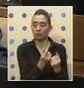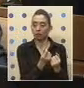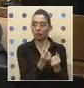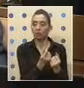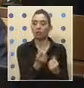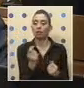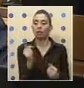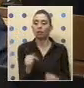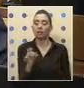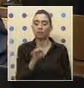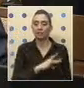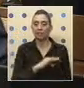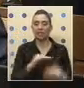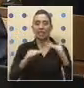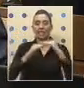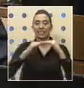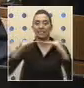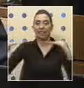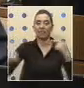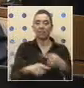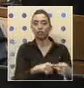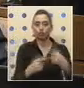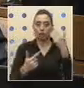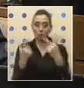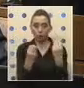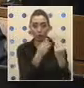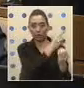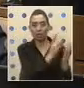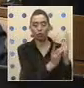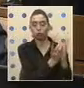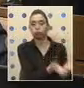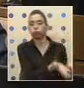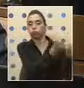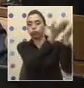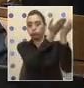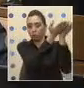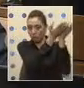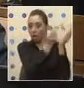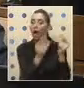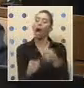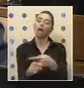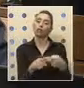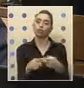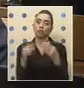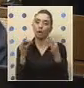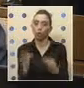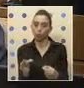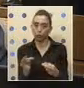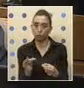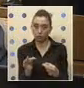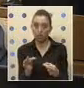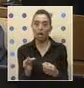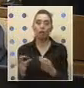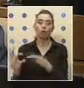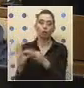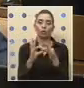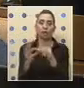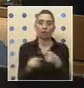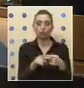política y social que tiene Chile, hagan el aporte que corresponde a tener una sociedad justa y con cohesión social.